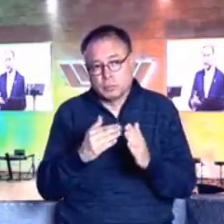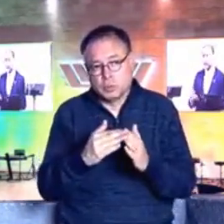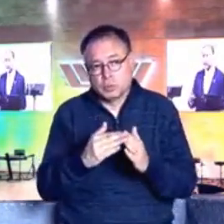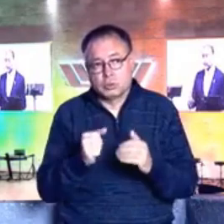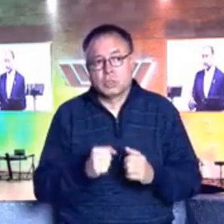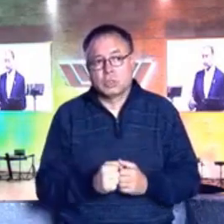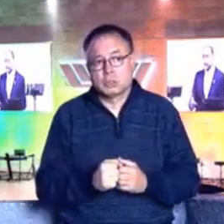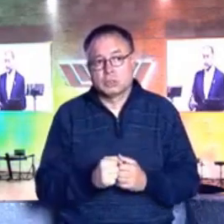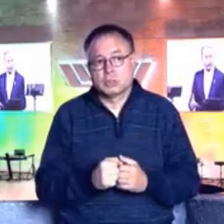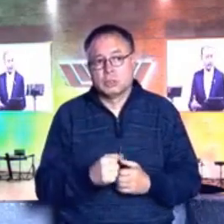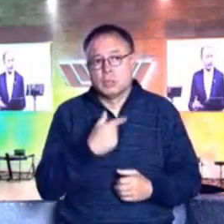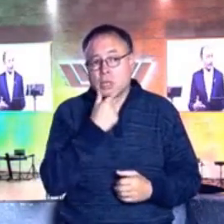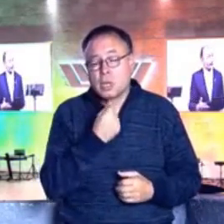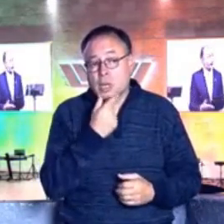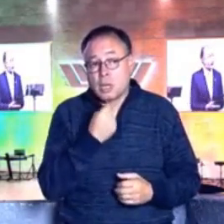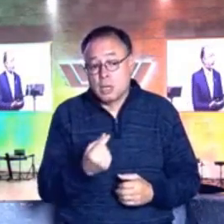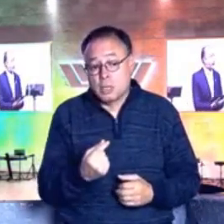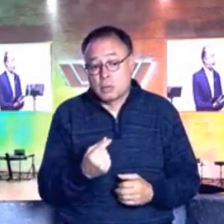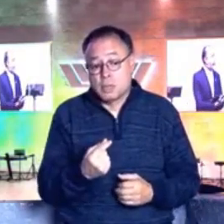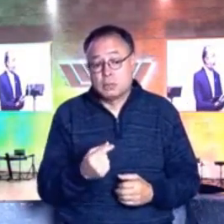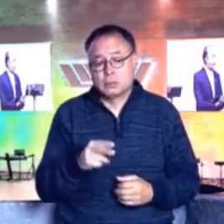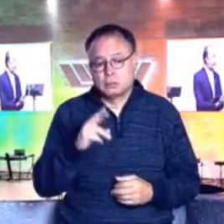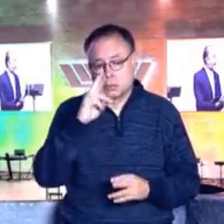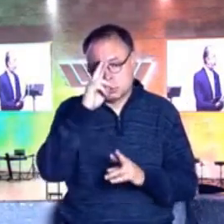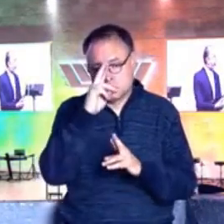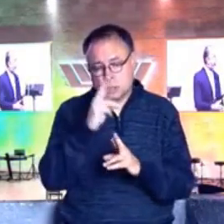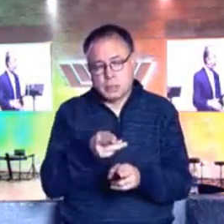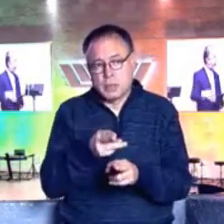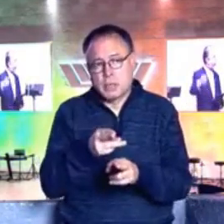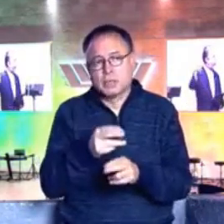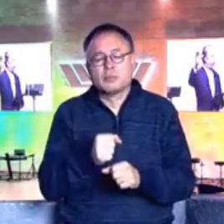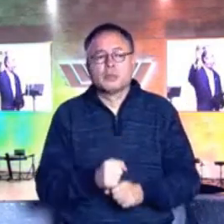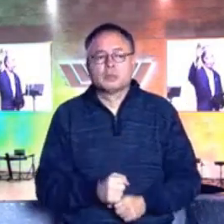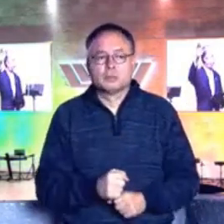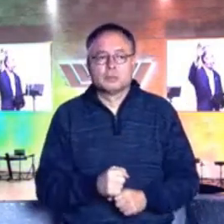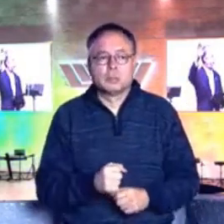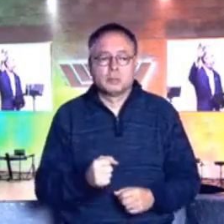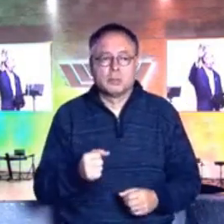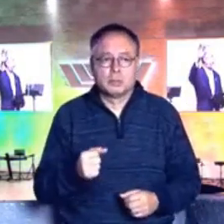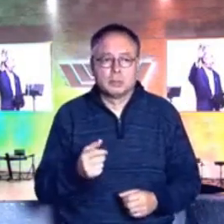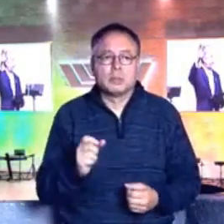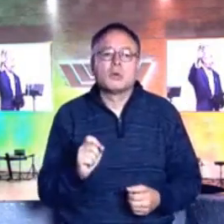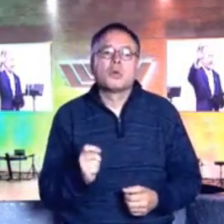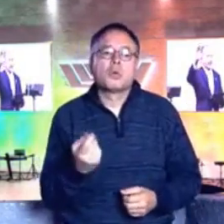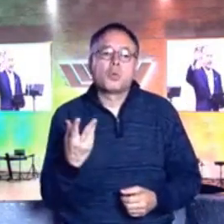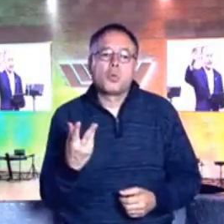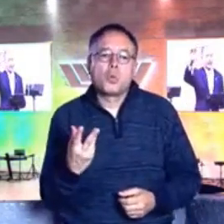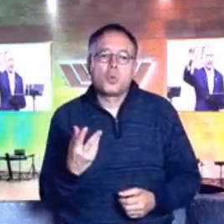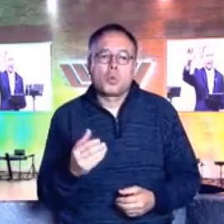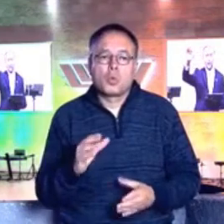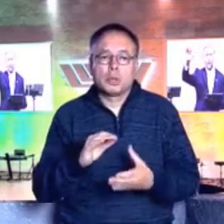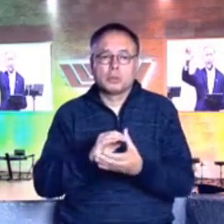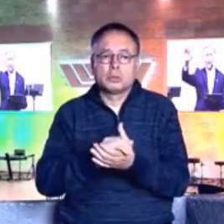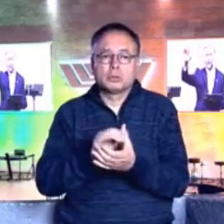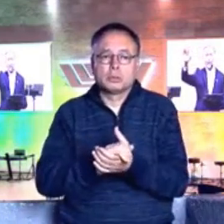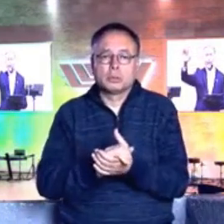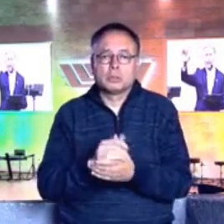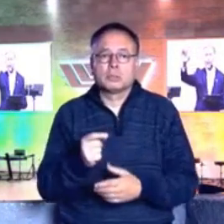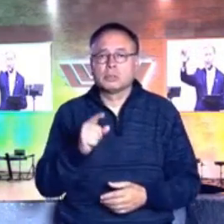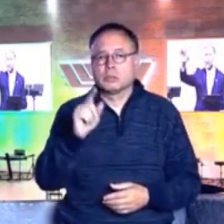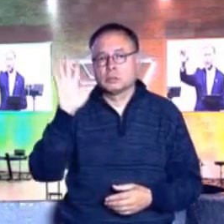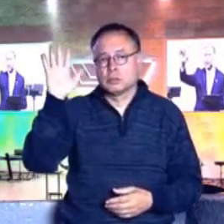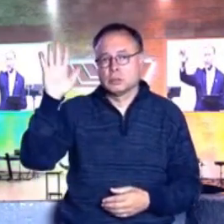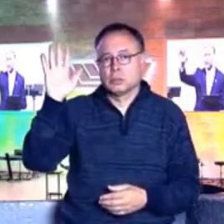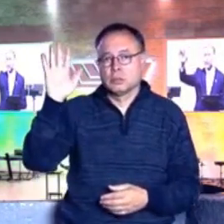al varón Así que Cuántos varones casados hay aquí a ver Dígale alguien Dígale